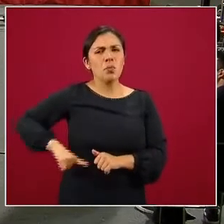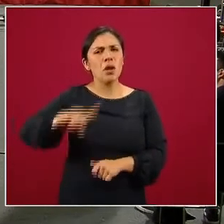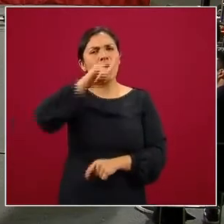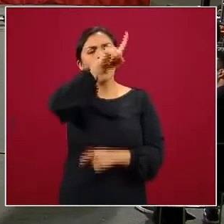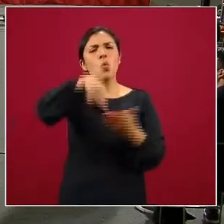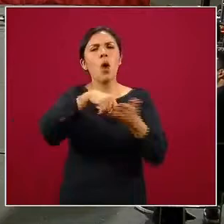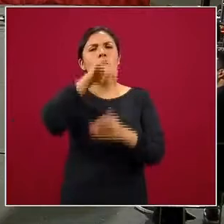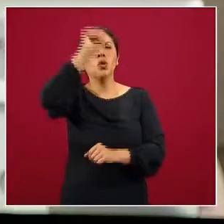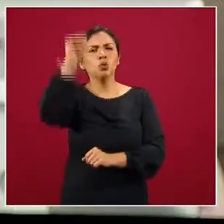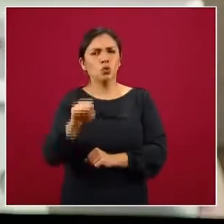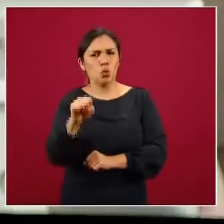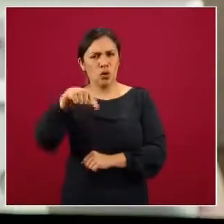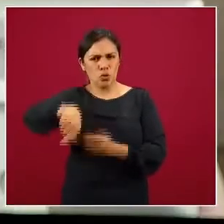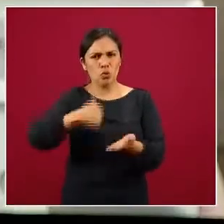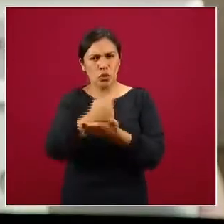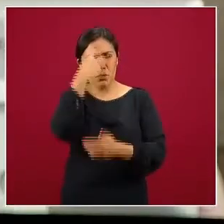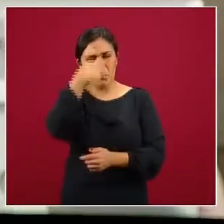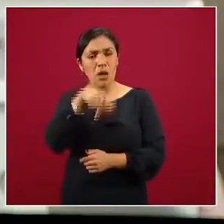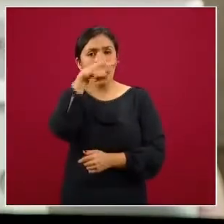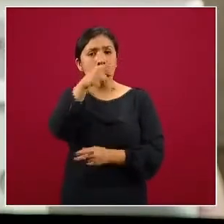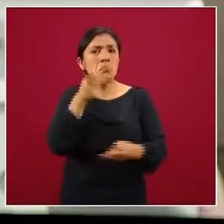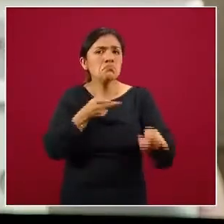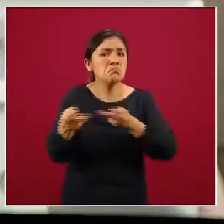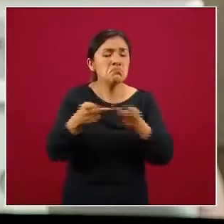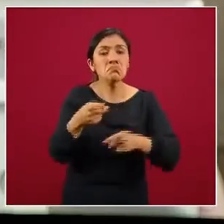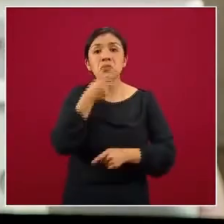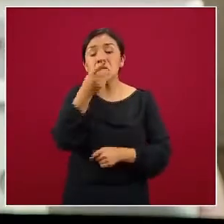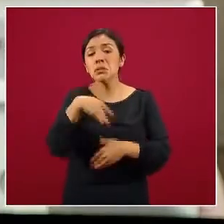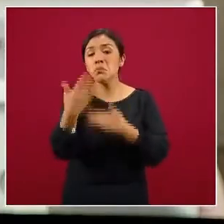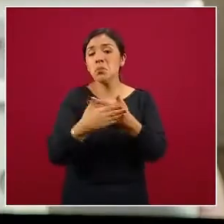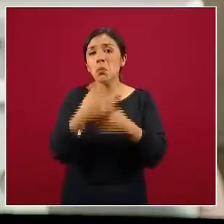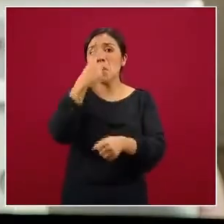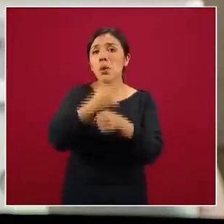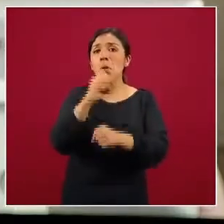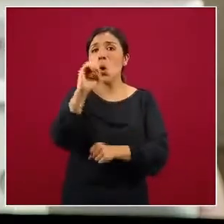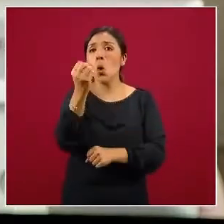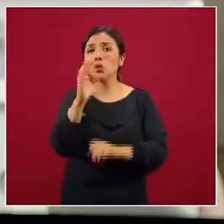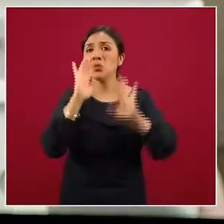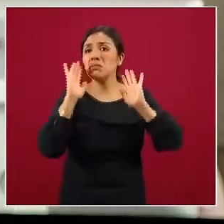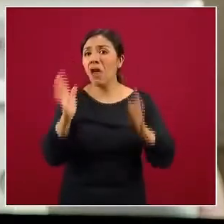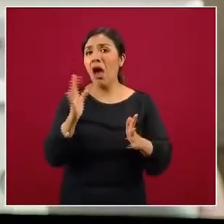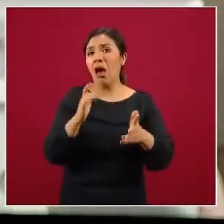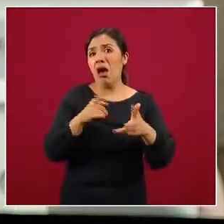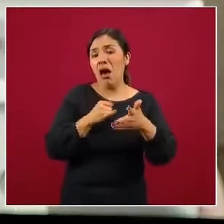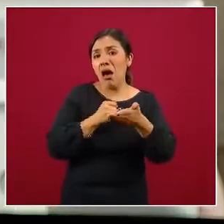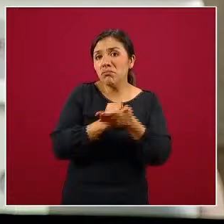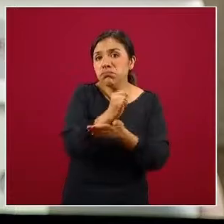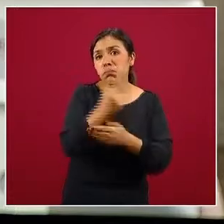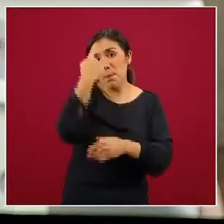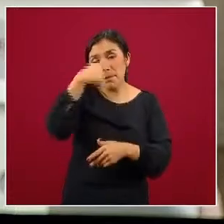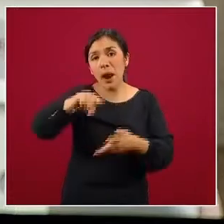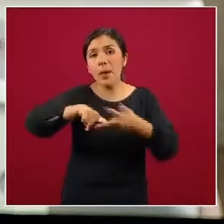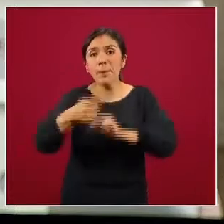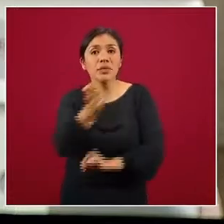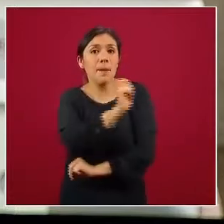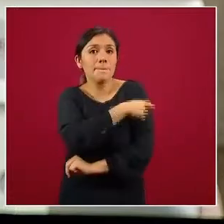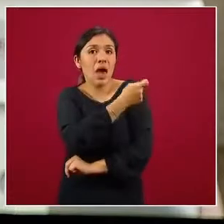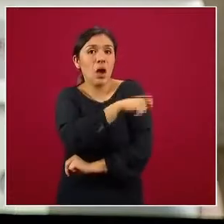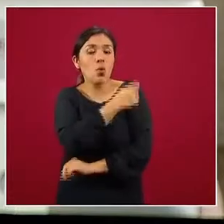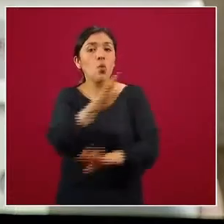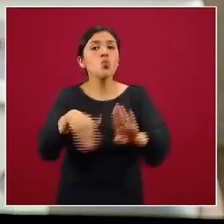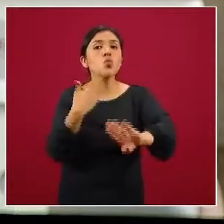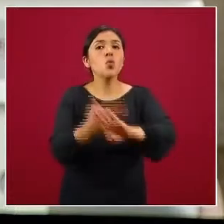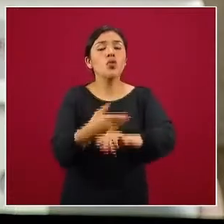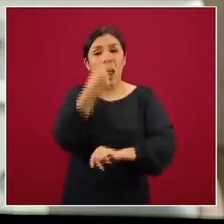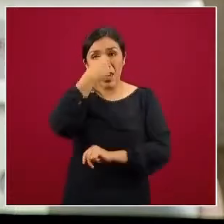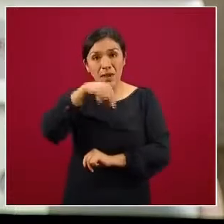de México, donde se comentaba que para el 1 de octubre podría darse ya a nivel nacional el inicio de vacunación en contra de lo